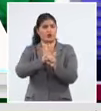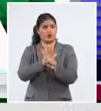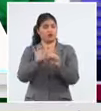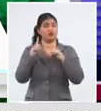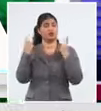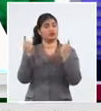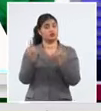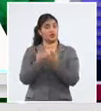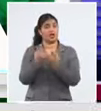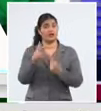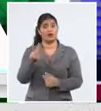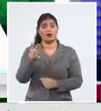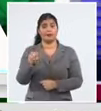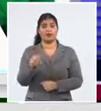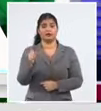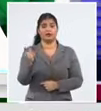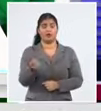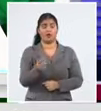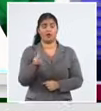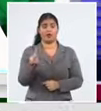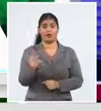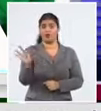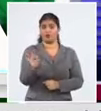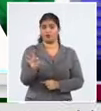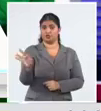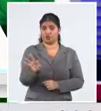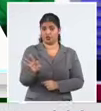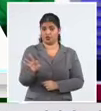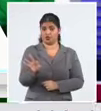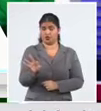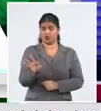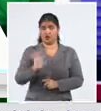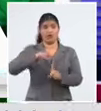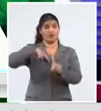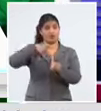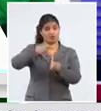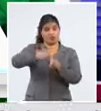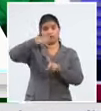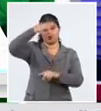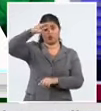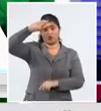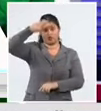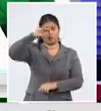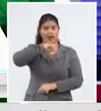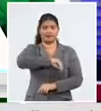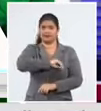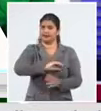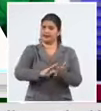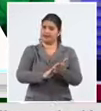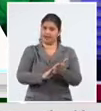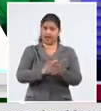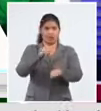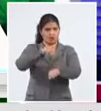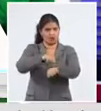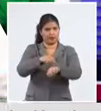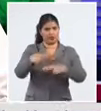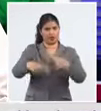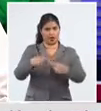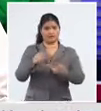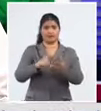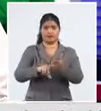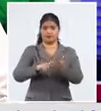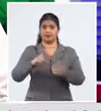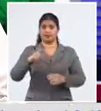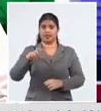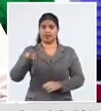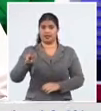el 20,2% de todos los diagnosticados en Cuba hayan estado asintomáticos en el momento del diagnóstico. Tenemos la suerte